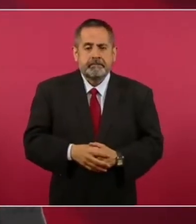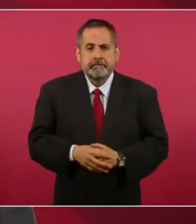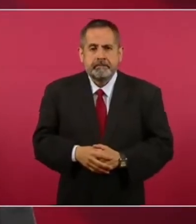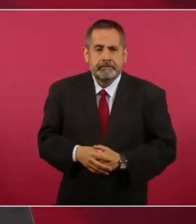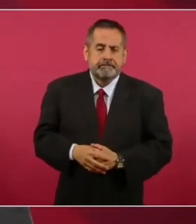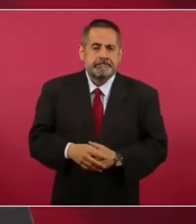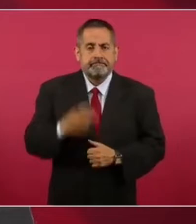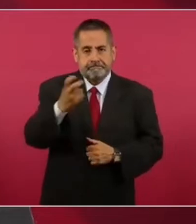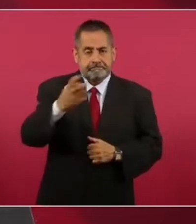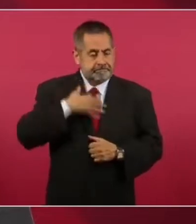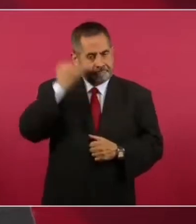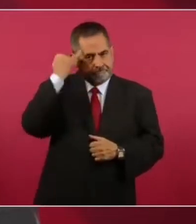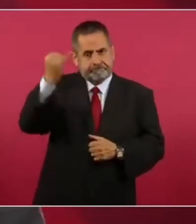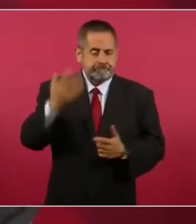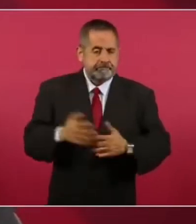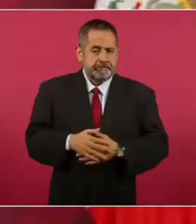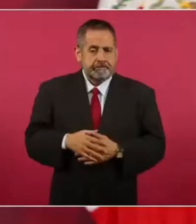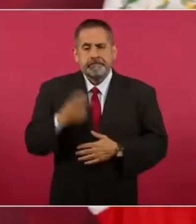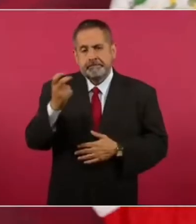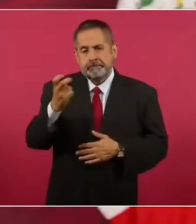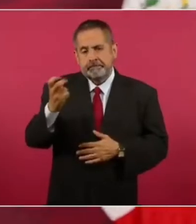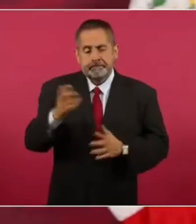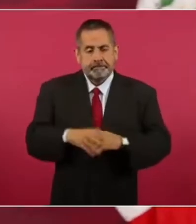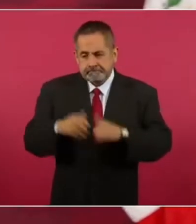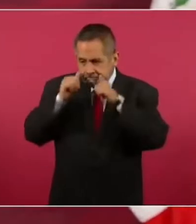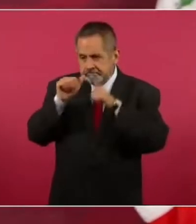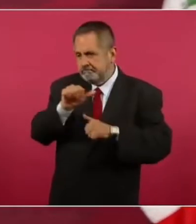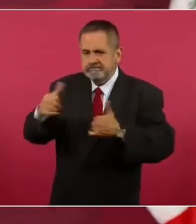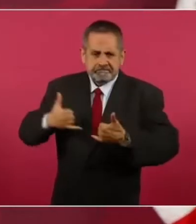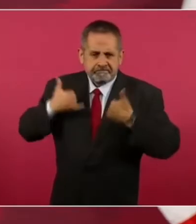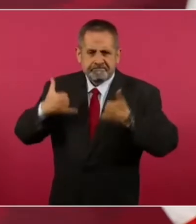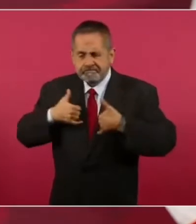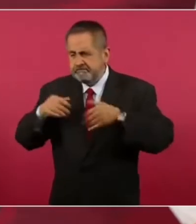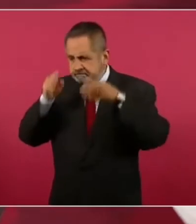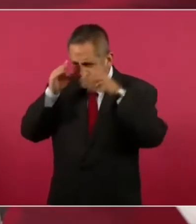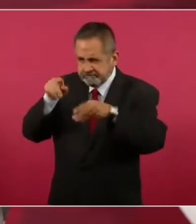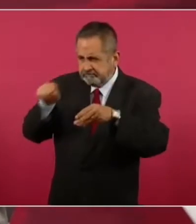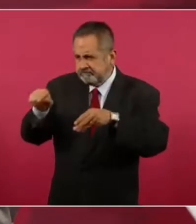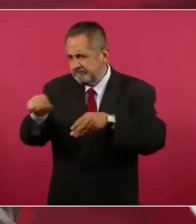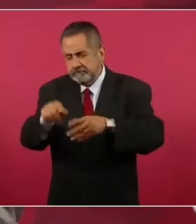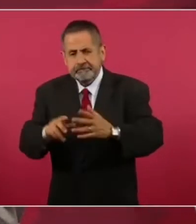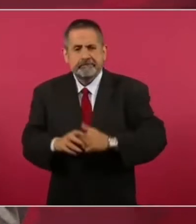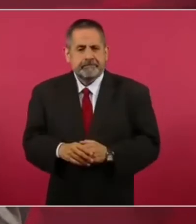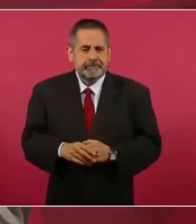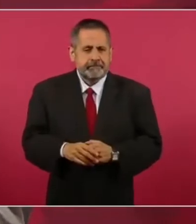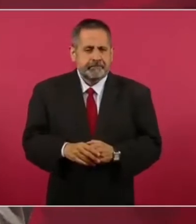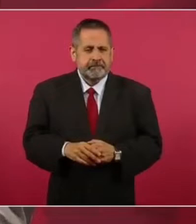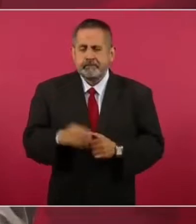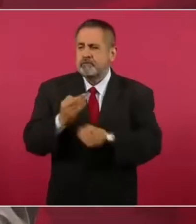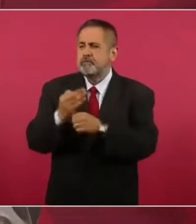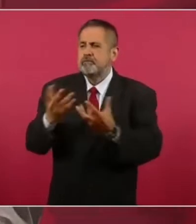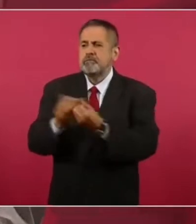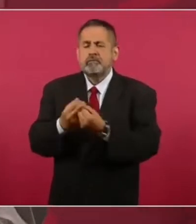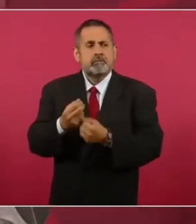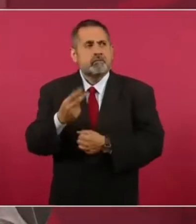Ese es nuestro pensamiento. Por eso la atención a los jóvenes. Ya estamos trabajando con